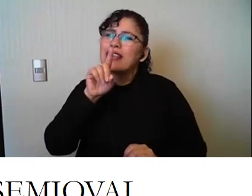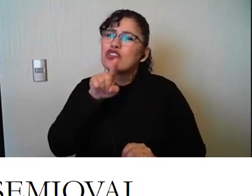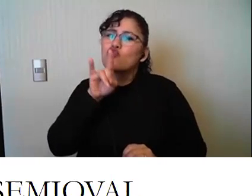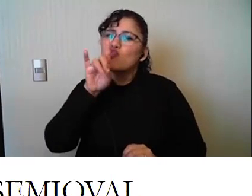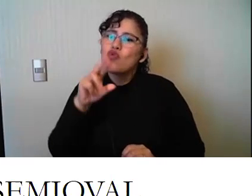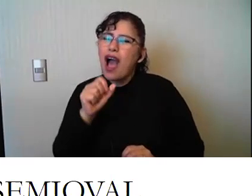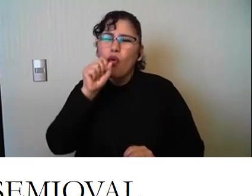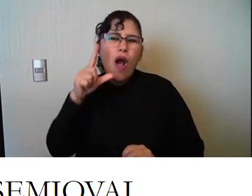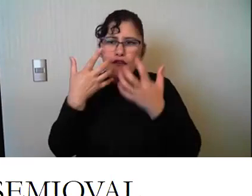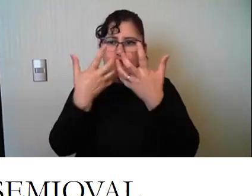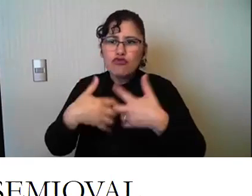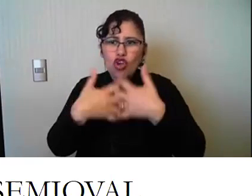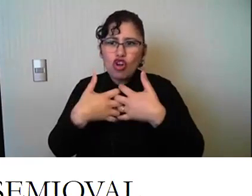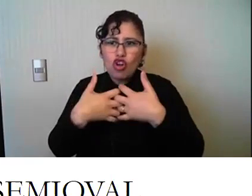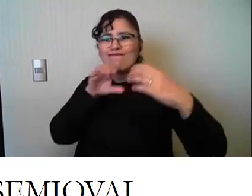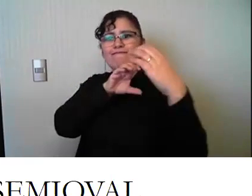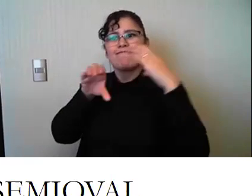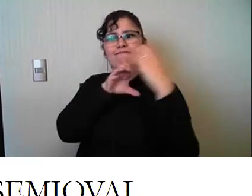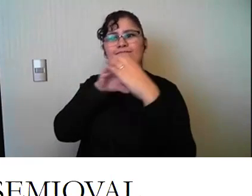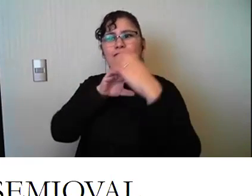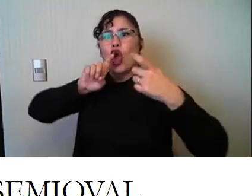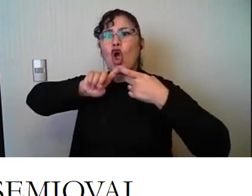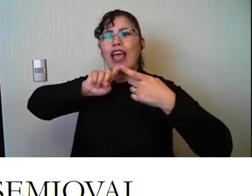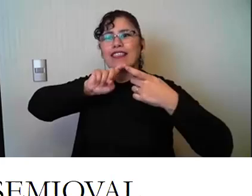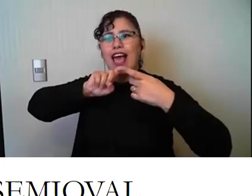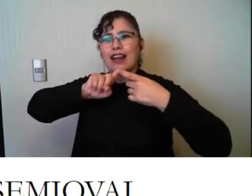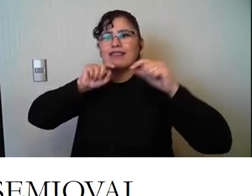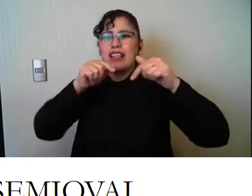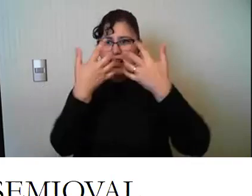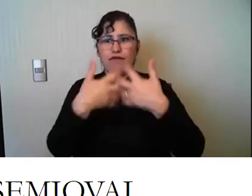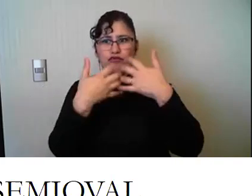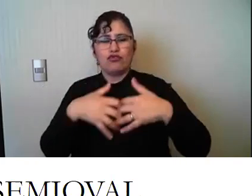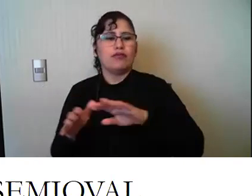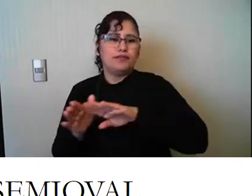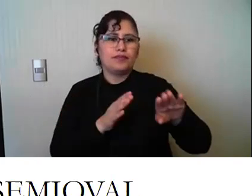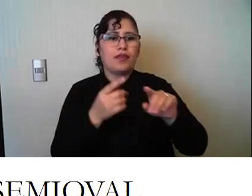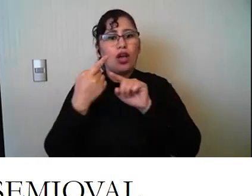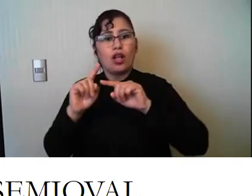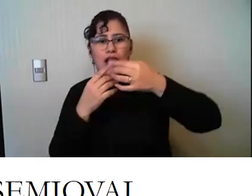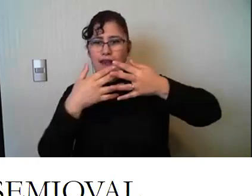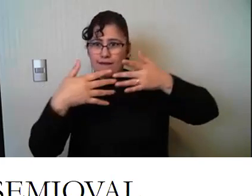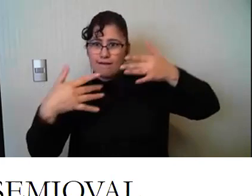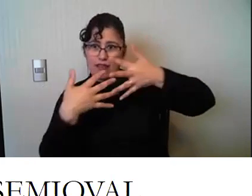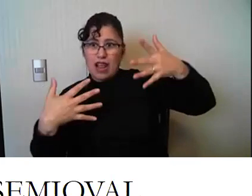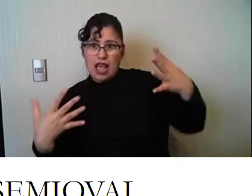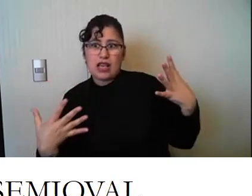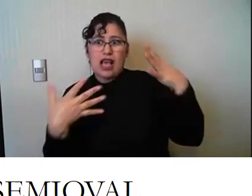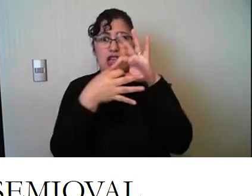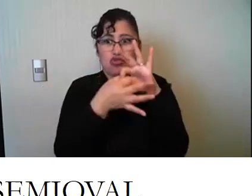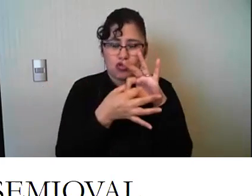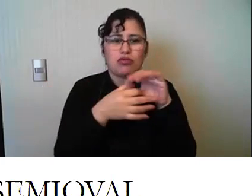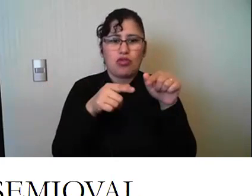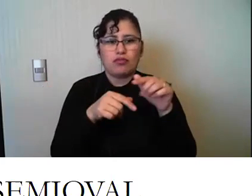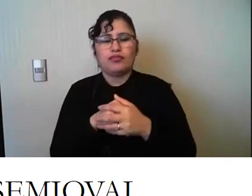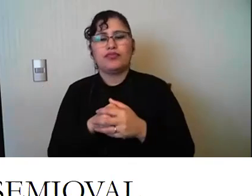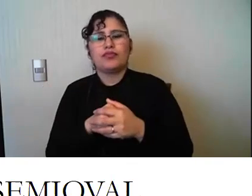viceversa. Dentro de la sustancia blanca además tenemos fibras de asociación, que a